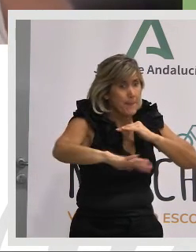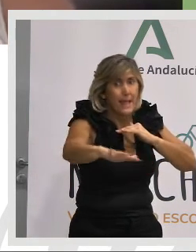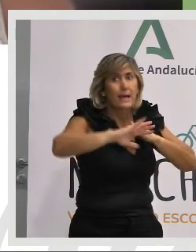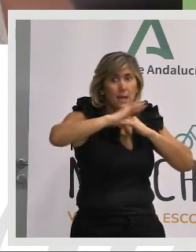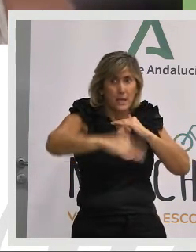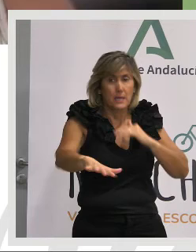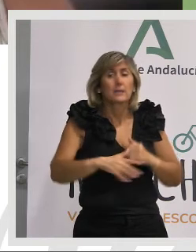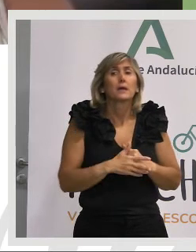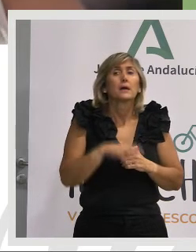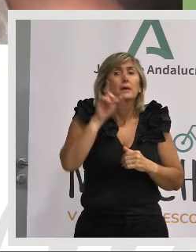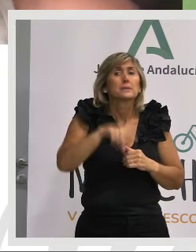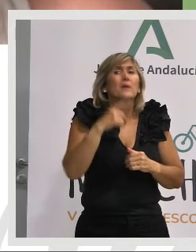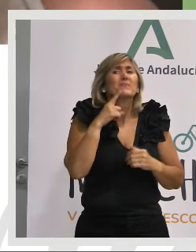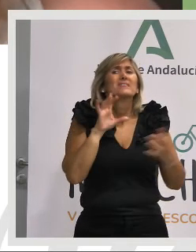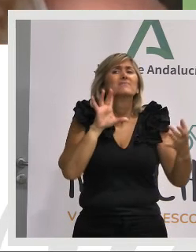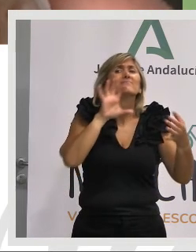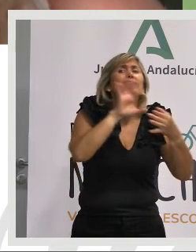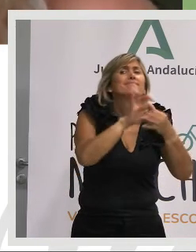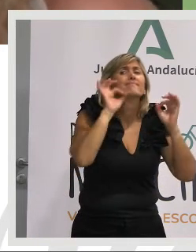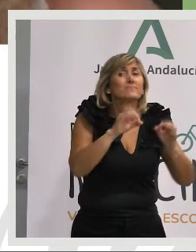pues, con esta, ¿no?